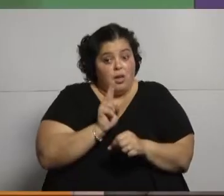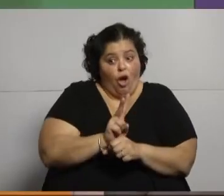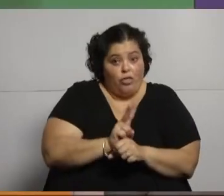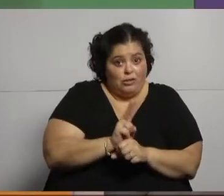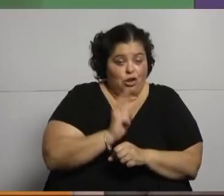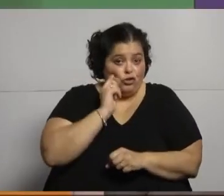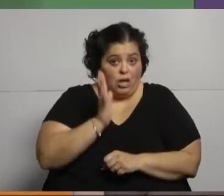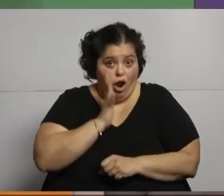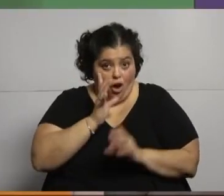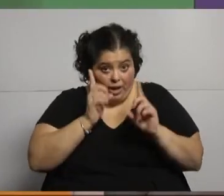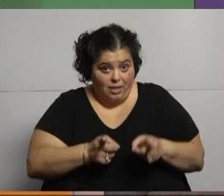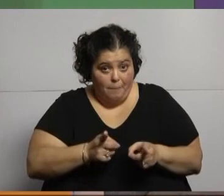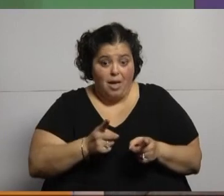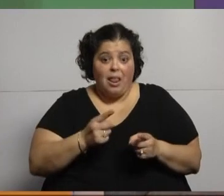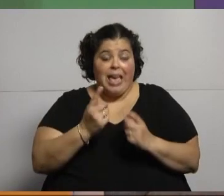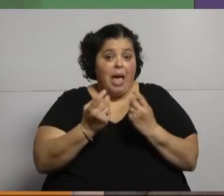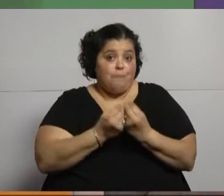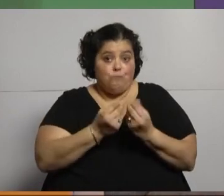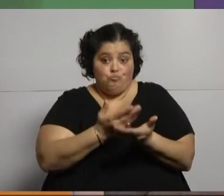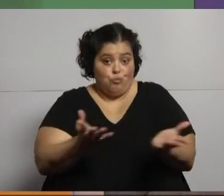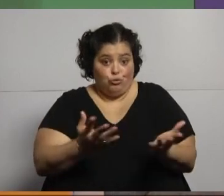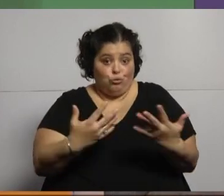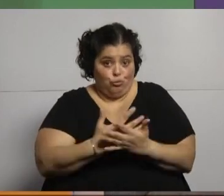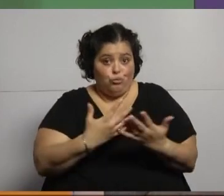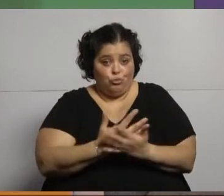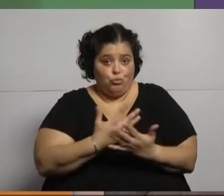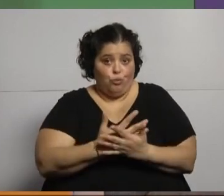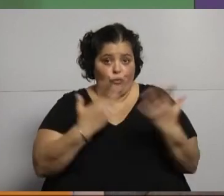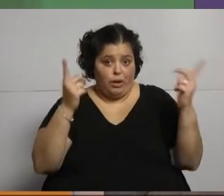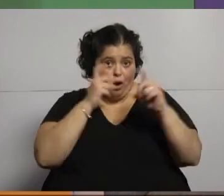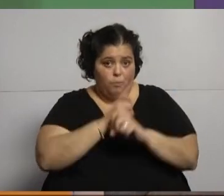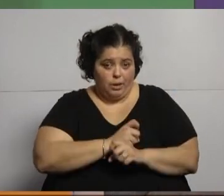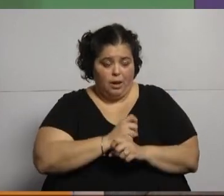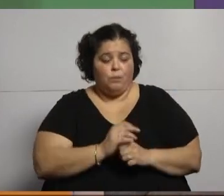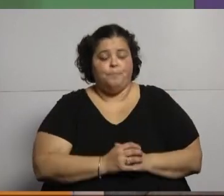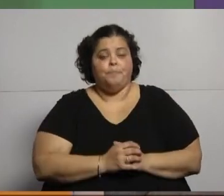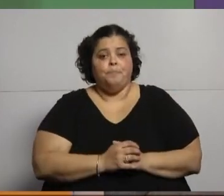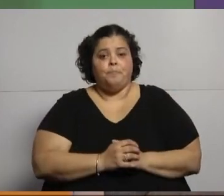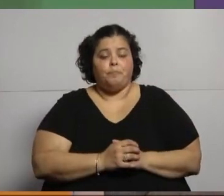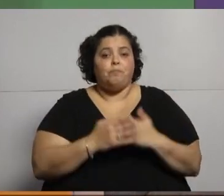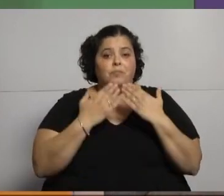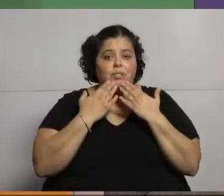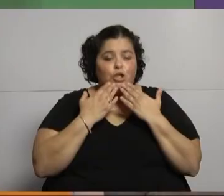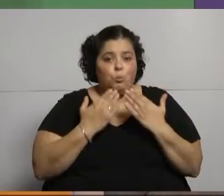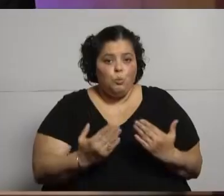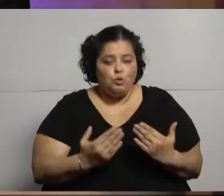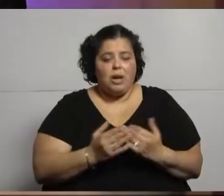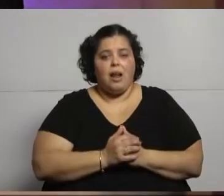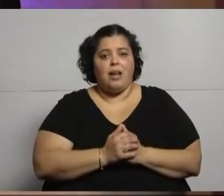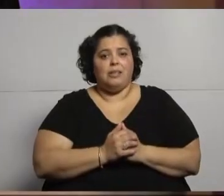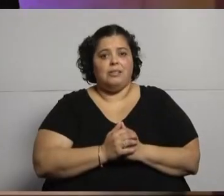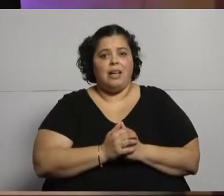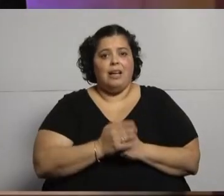que la vienen sufriendo en muchos casos de forma compleja. Muchas gracias. Sí, muchísimas gracias